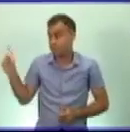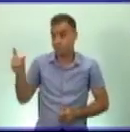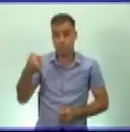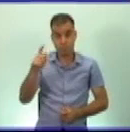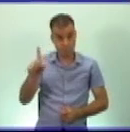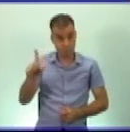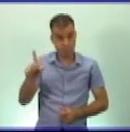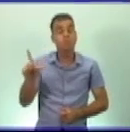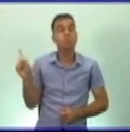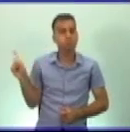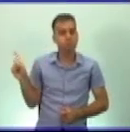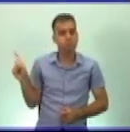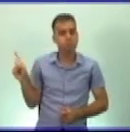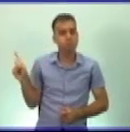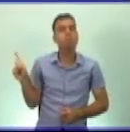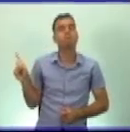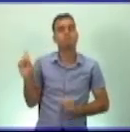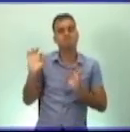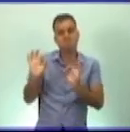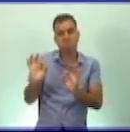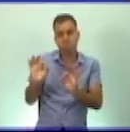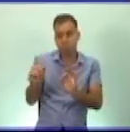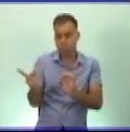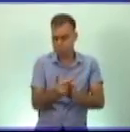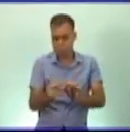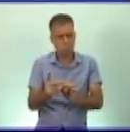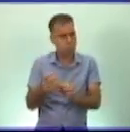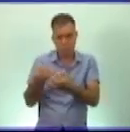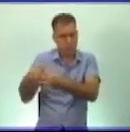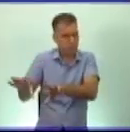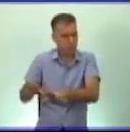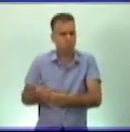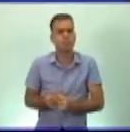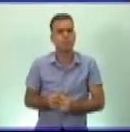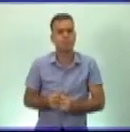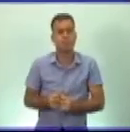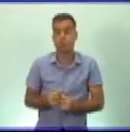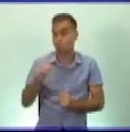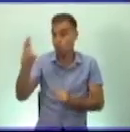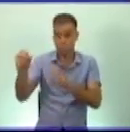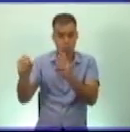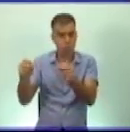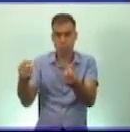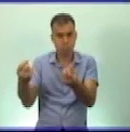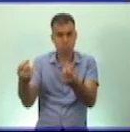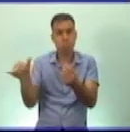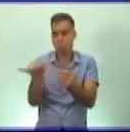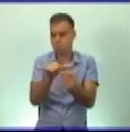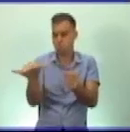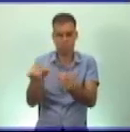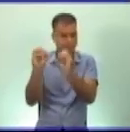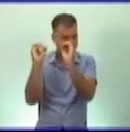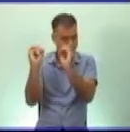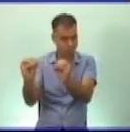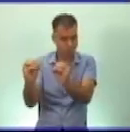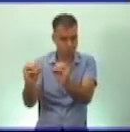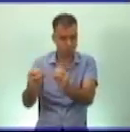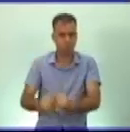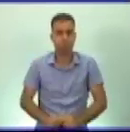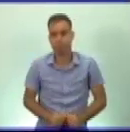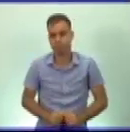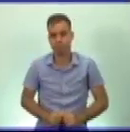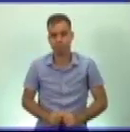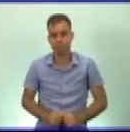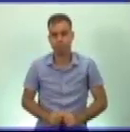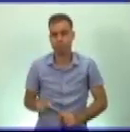del dioxígeno, son dos sustancias simples. Por tanto, sus números de oxidación siempre es 0. Es una